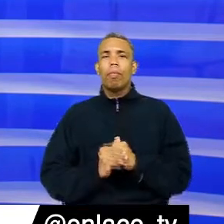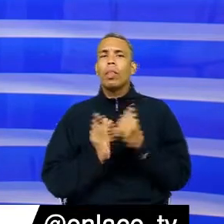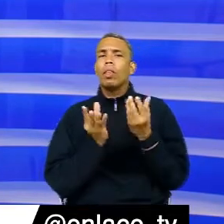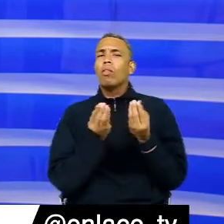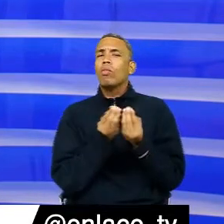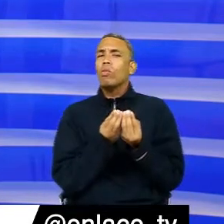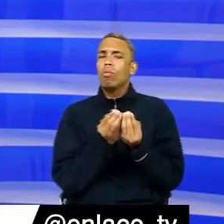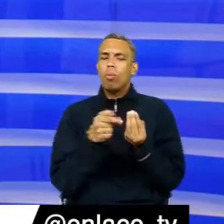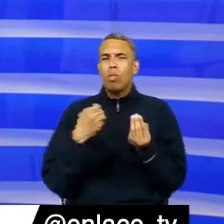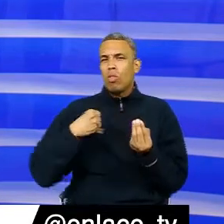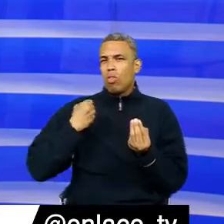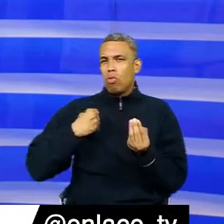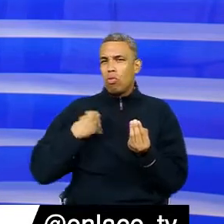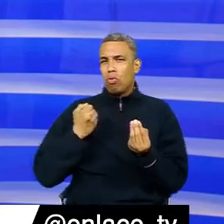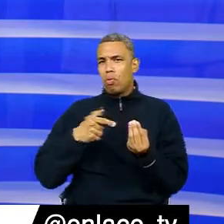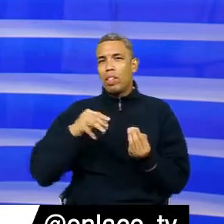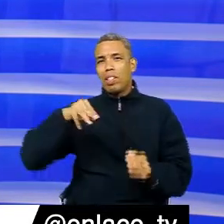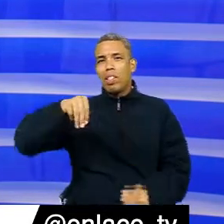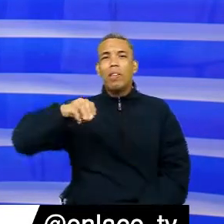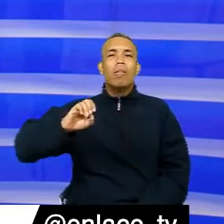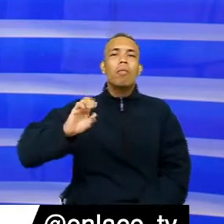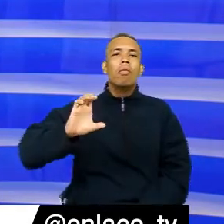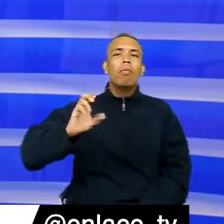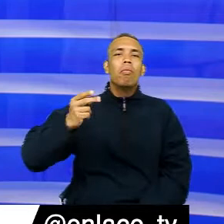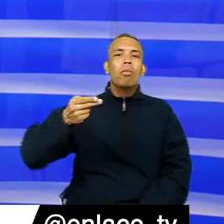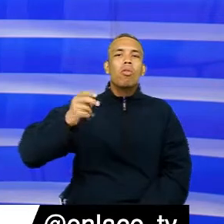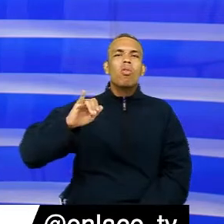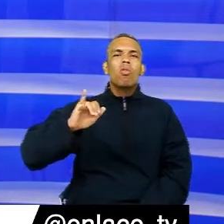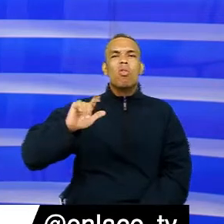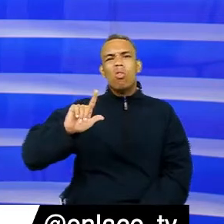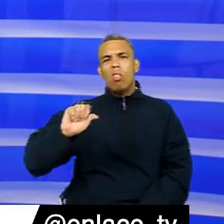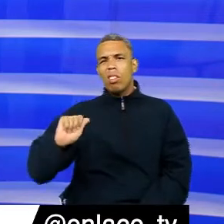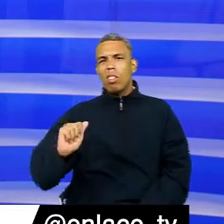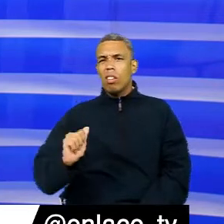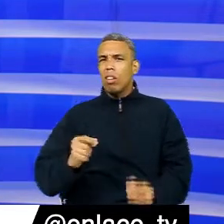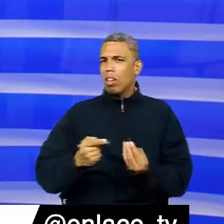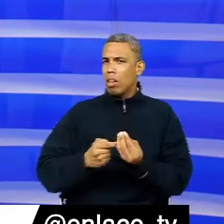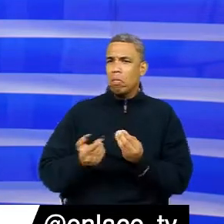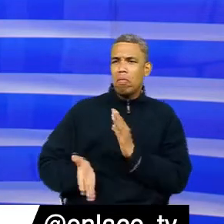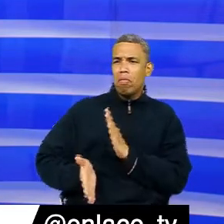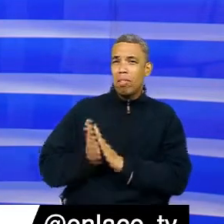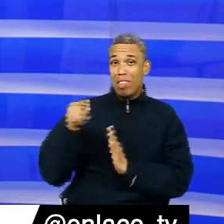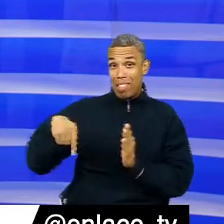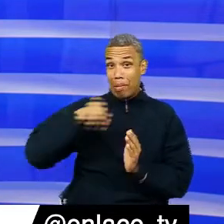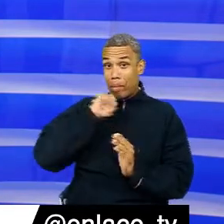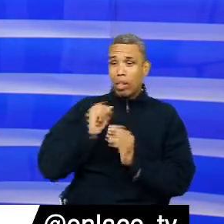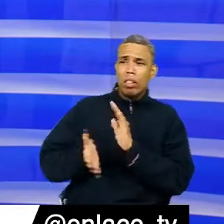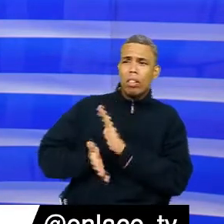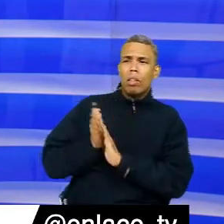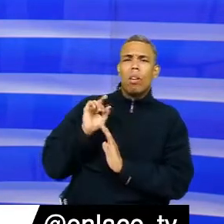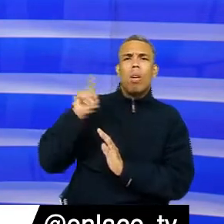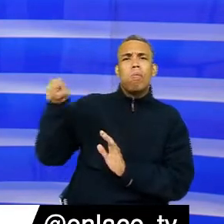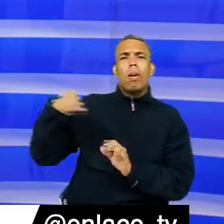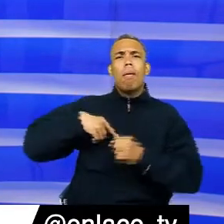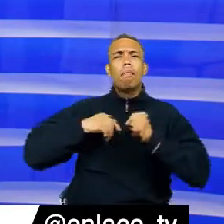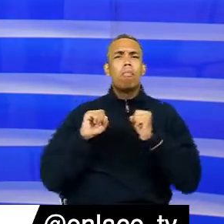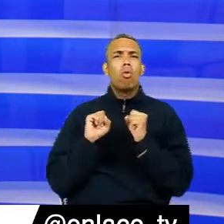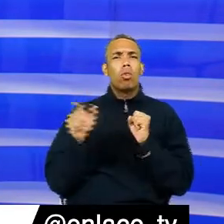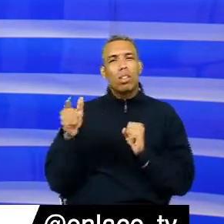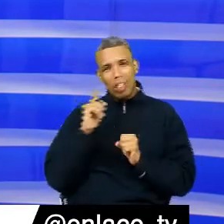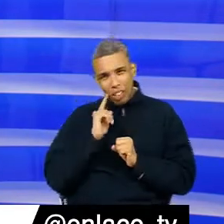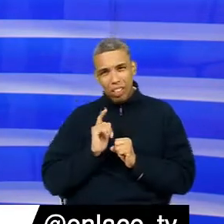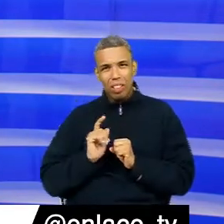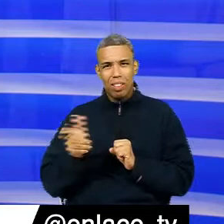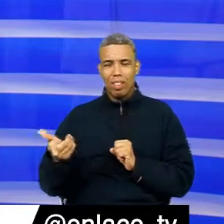viajará a la ciudad de Bogotá a representar a Barranca Bermeja y a Santander en el Festival Nacional de